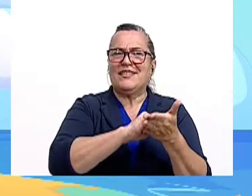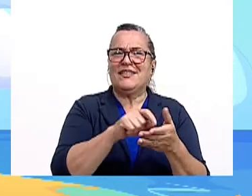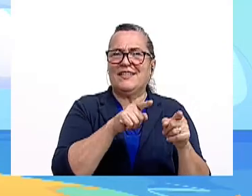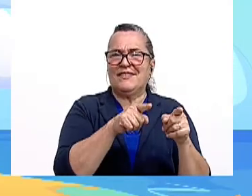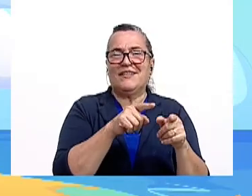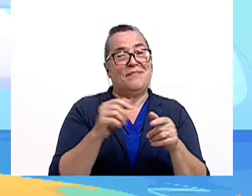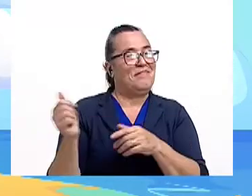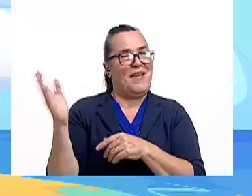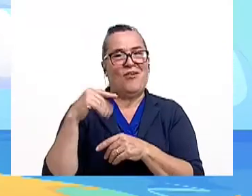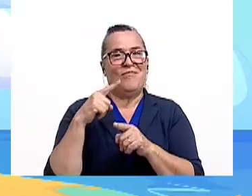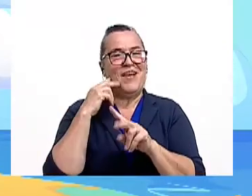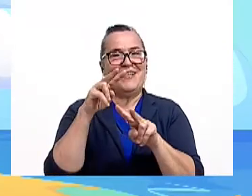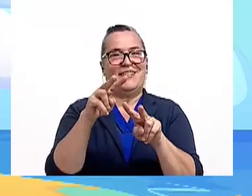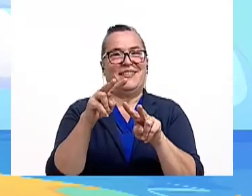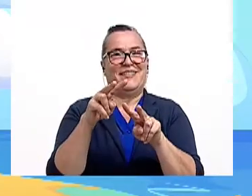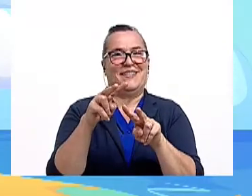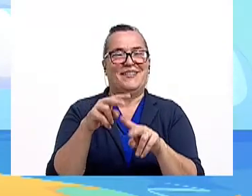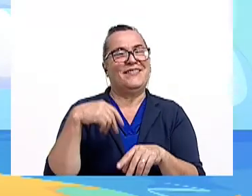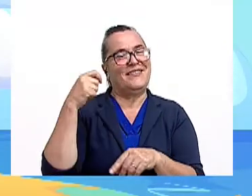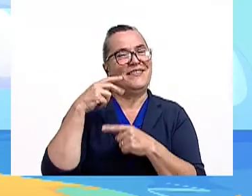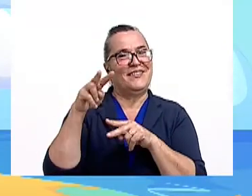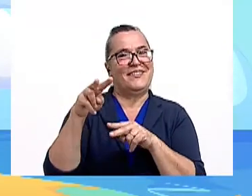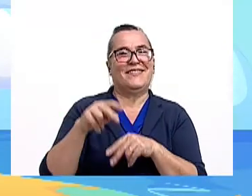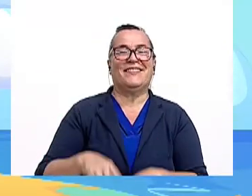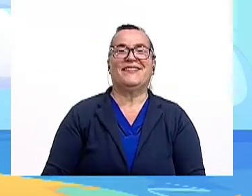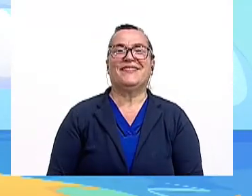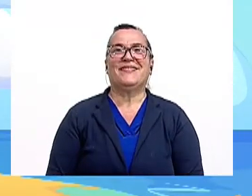¿Me acompañan a verlo? Corre video.